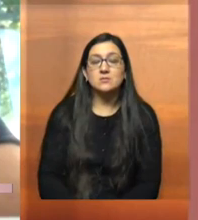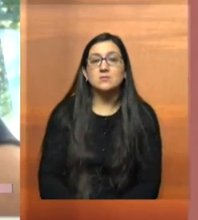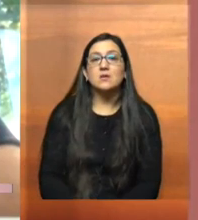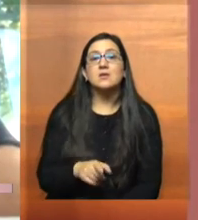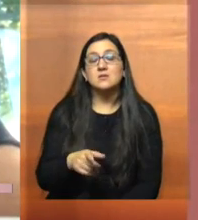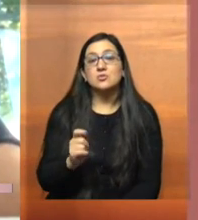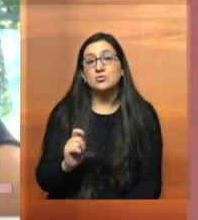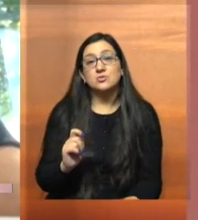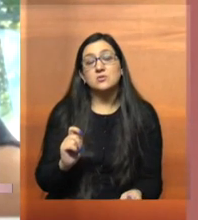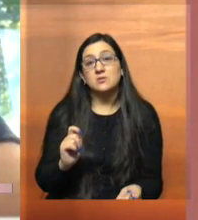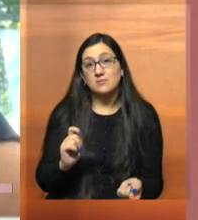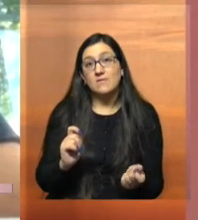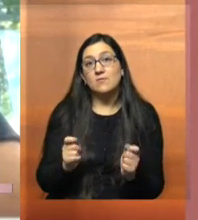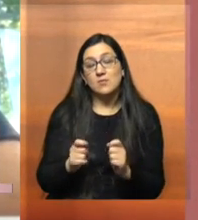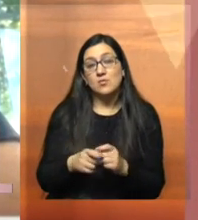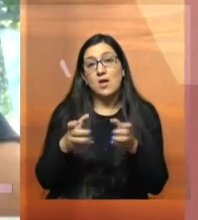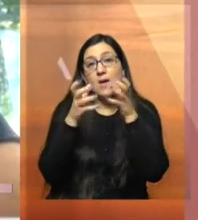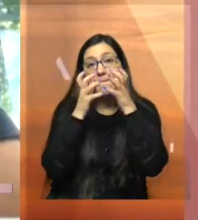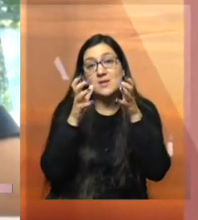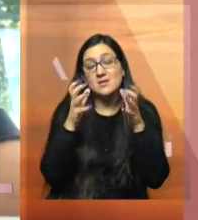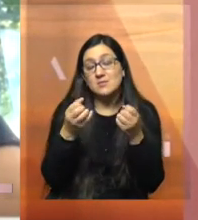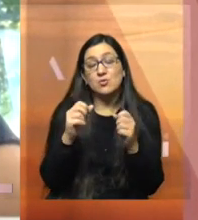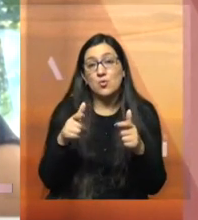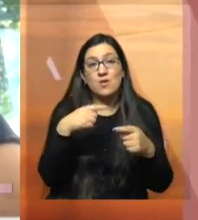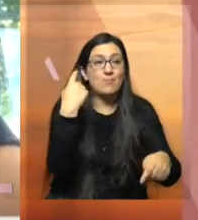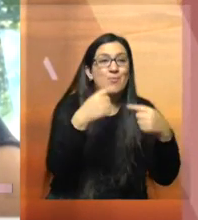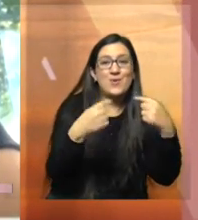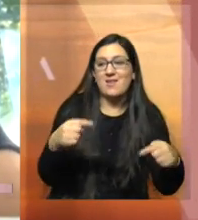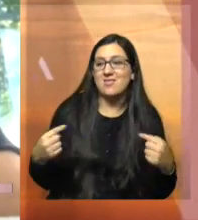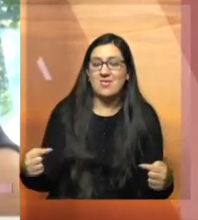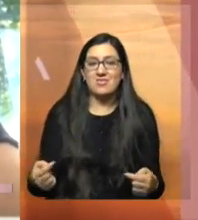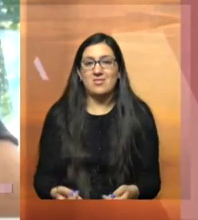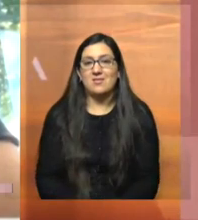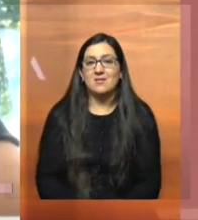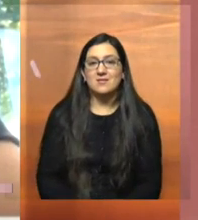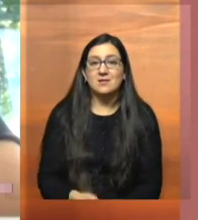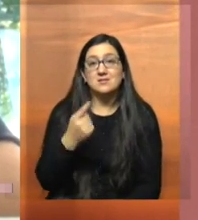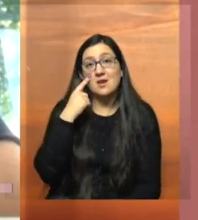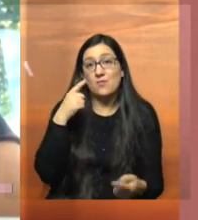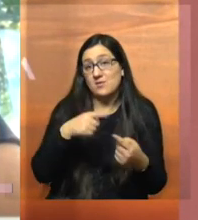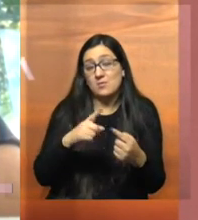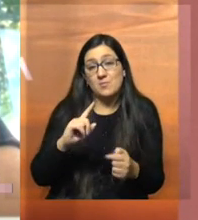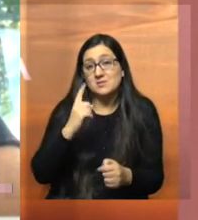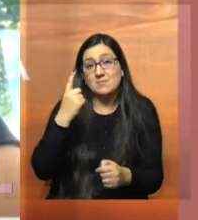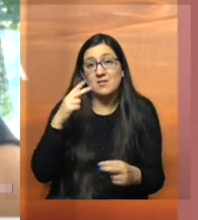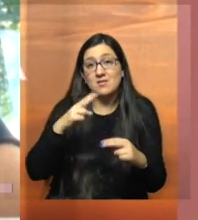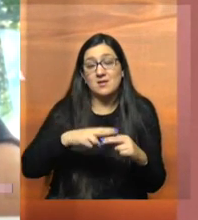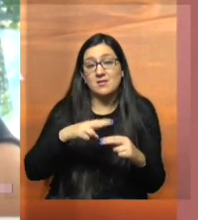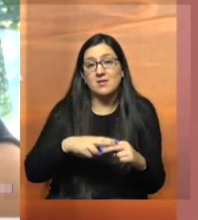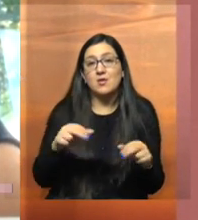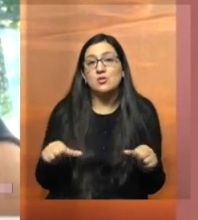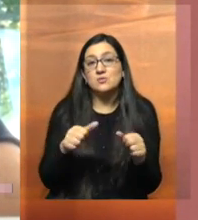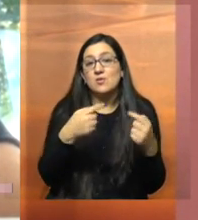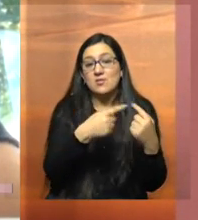convierte en una amenaza significativa para la pluralidad sobre la cual se fundó Internet. Entonces lo hicimos en varios países